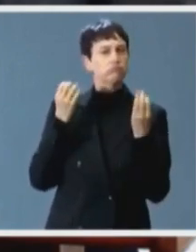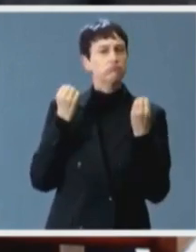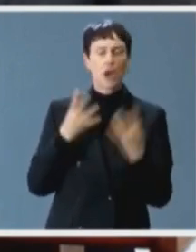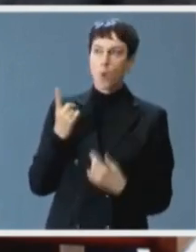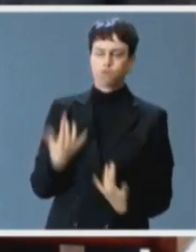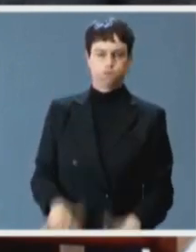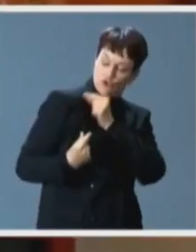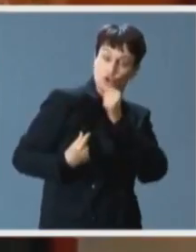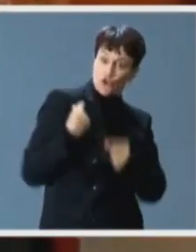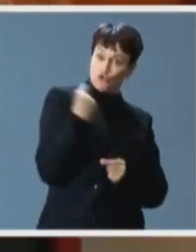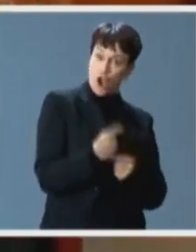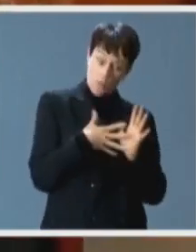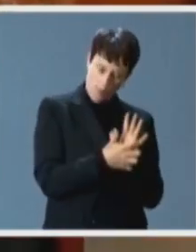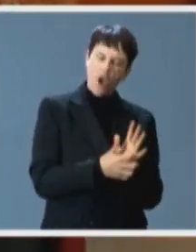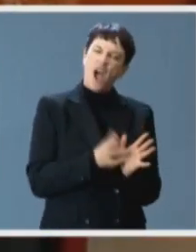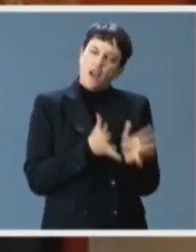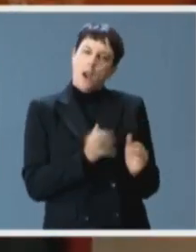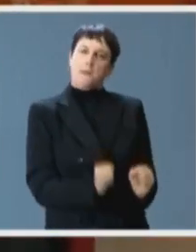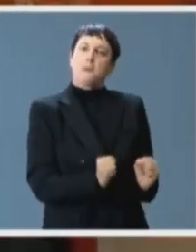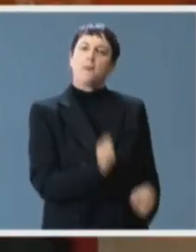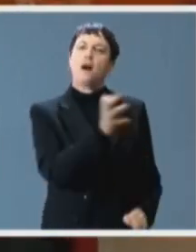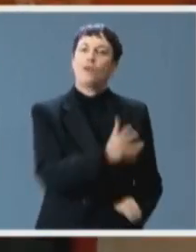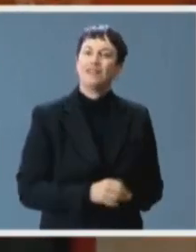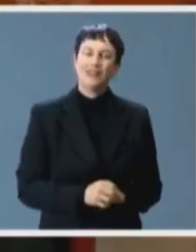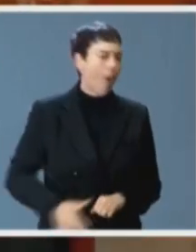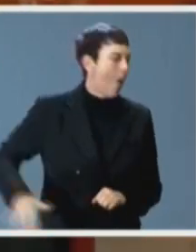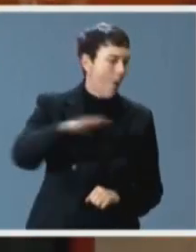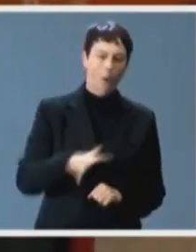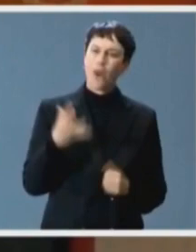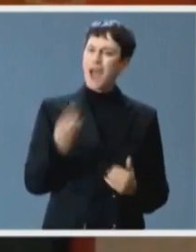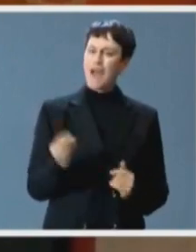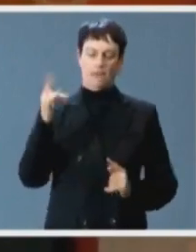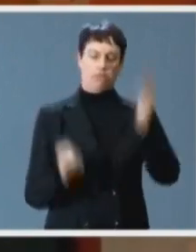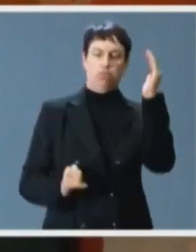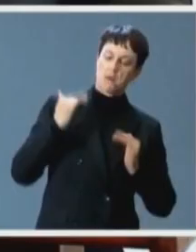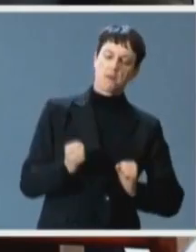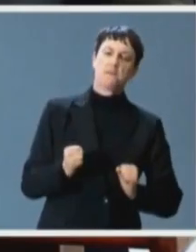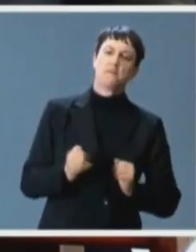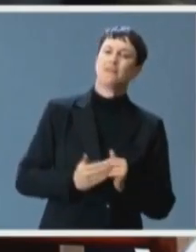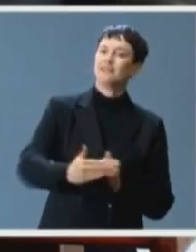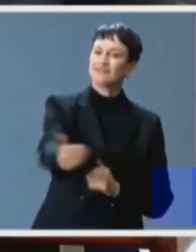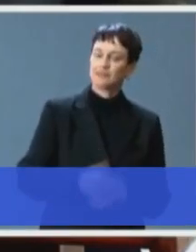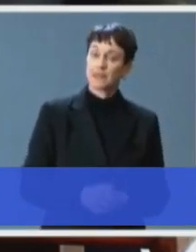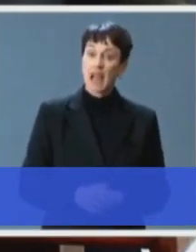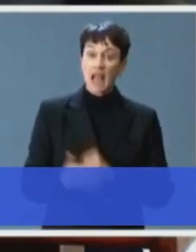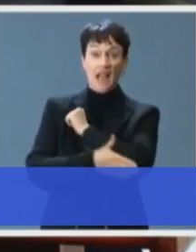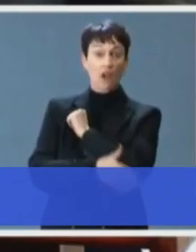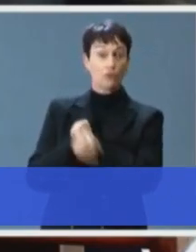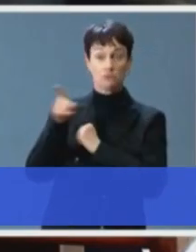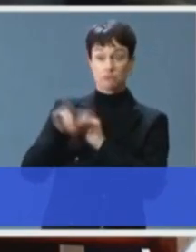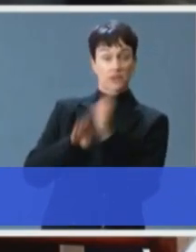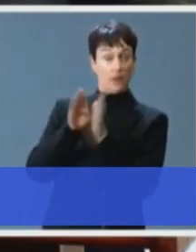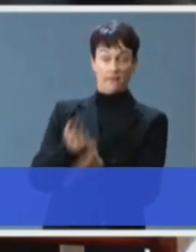guerra mundial con 100 millones de personas más que podrían caer en la extrema pobreza los países desarrollados